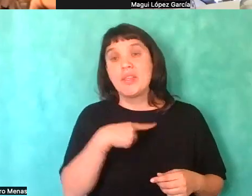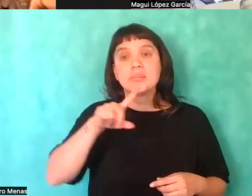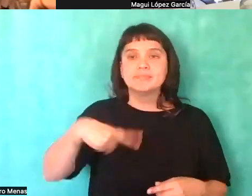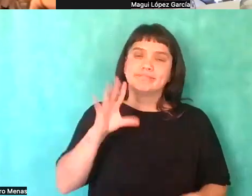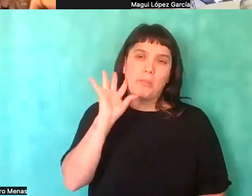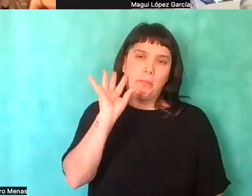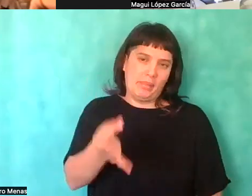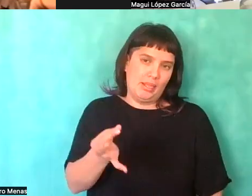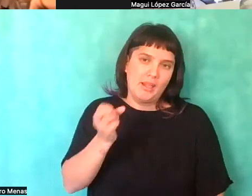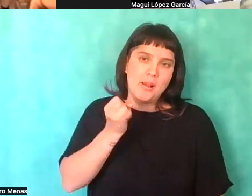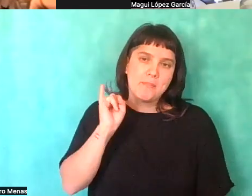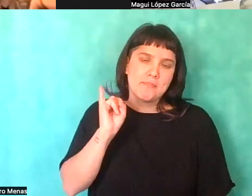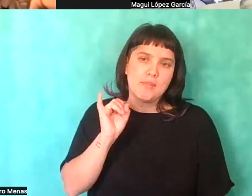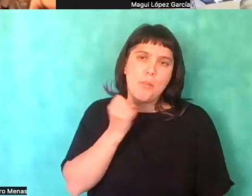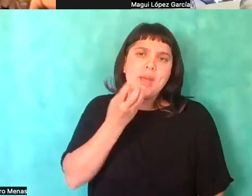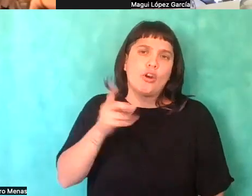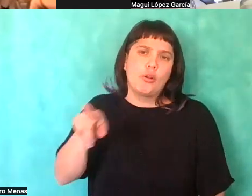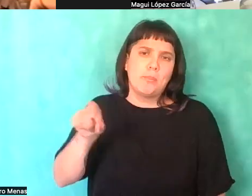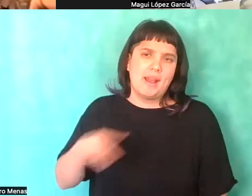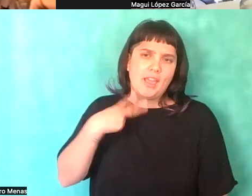otras familias que, bueno, que no,